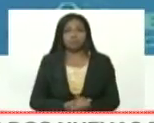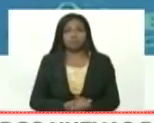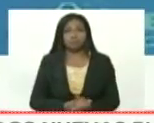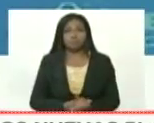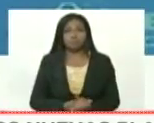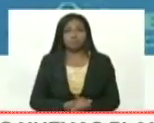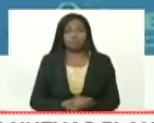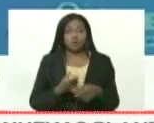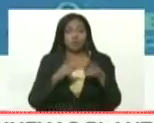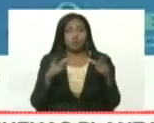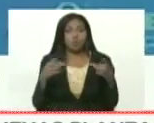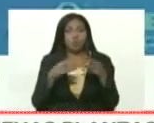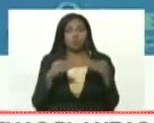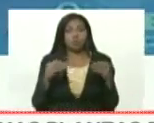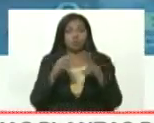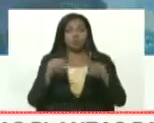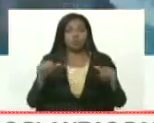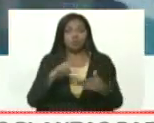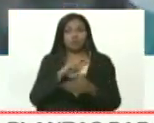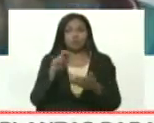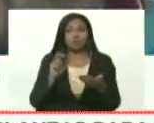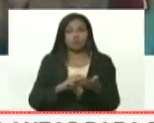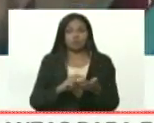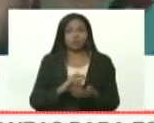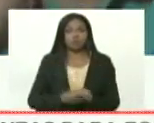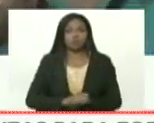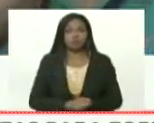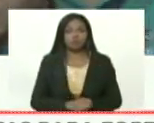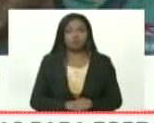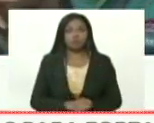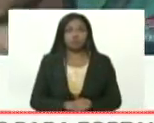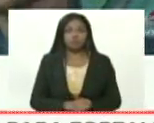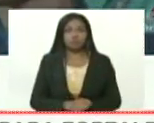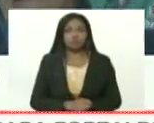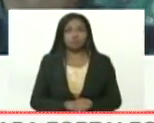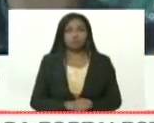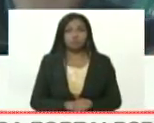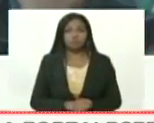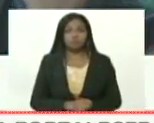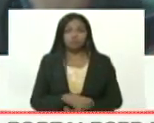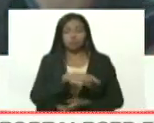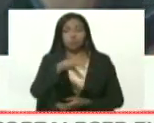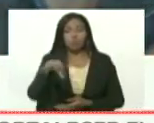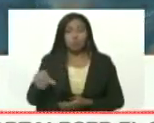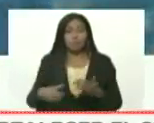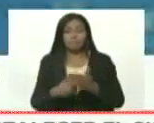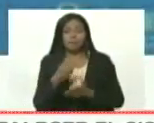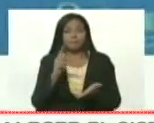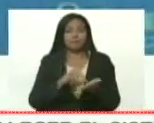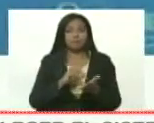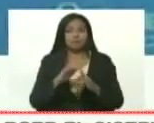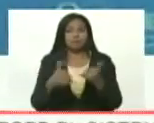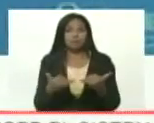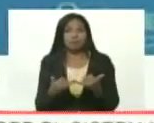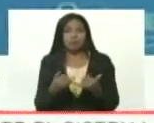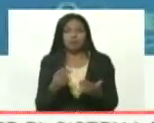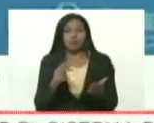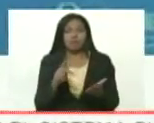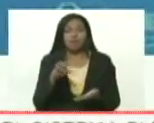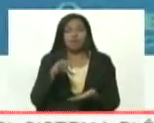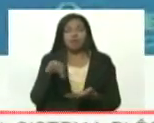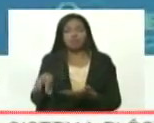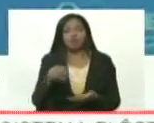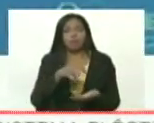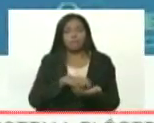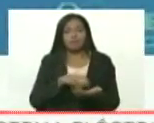a lo largo de todo el territorio nacional. Los estados de mayor participación fueron el estado Miranda,